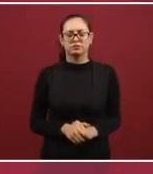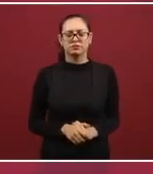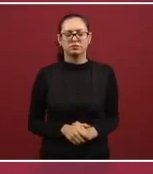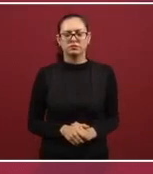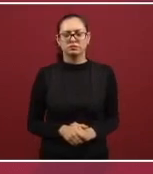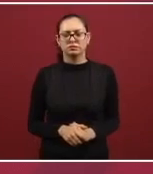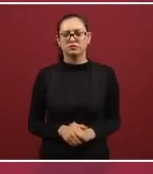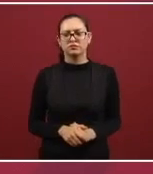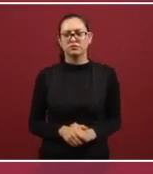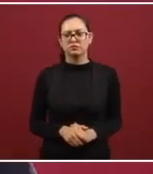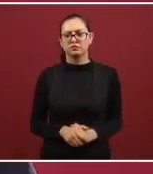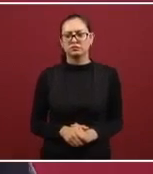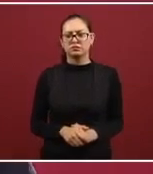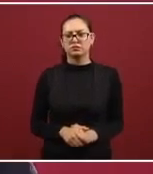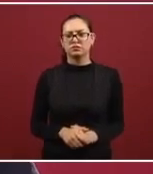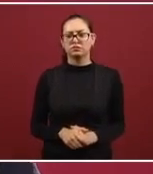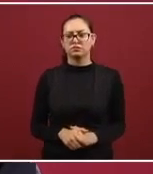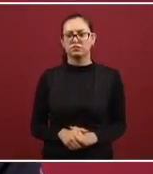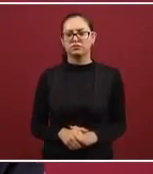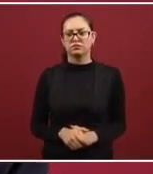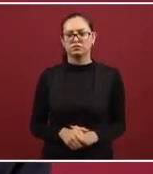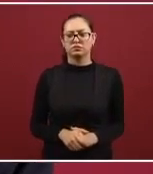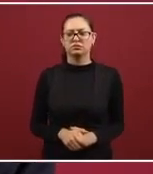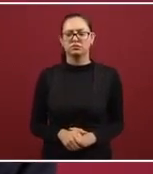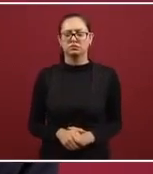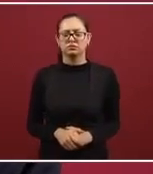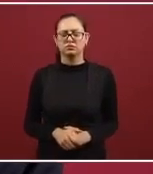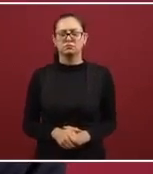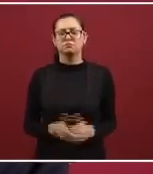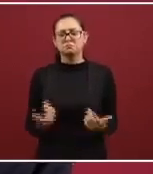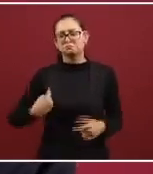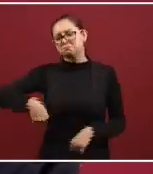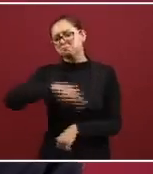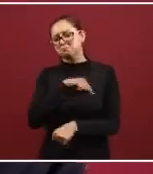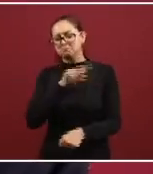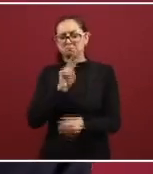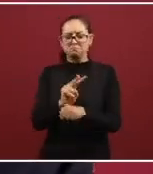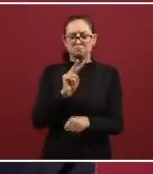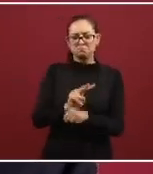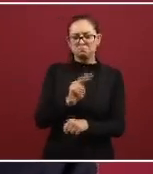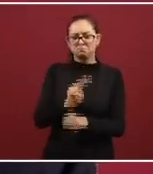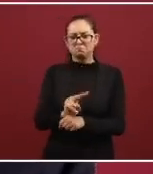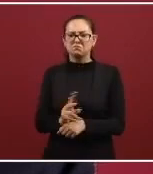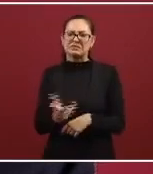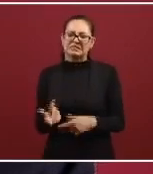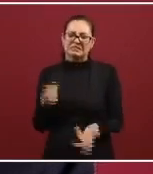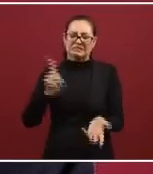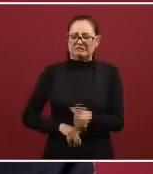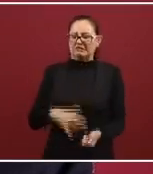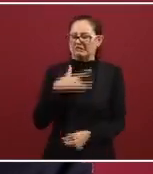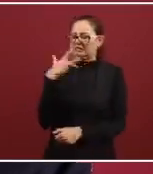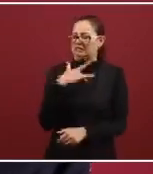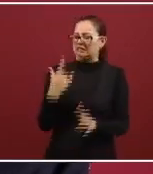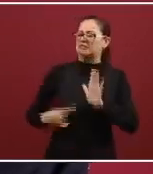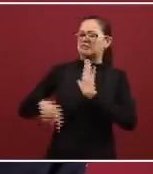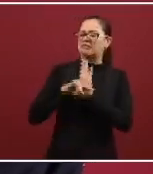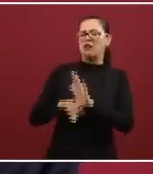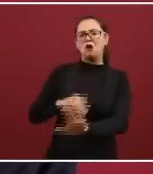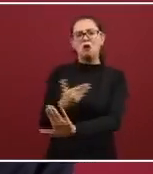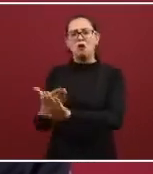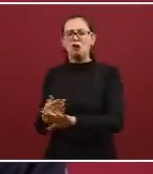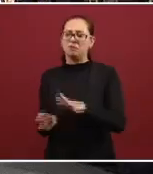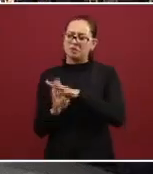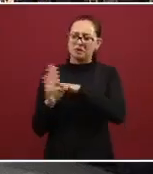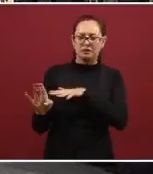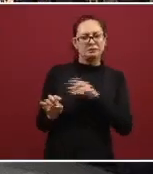haya contaminación de estos sentimientos, de estas actitudes en contra de migrantes.